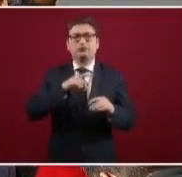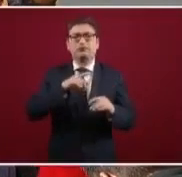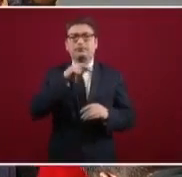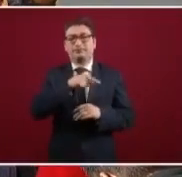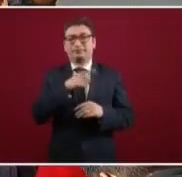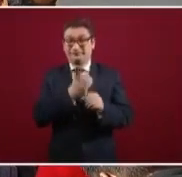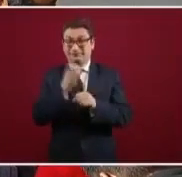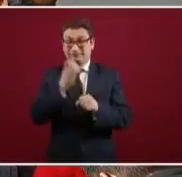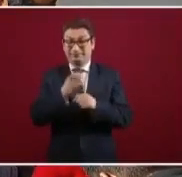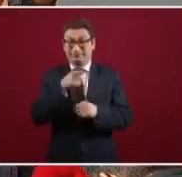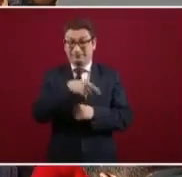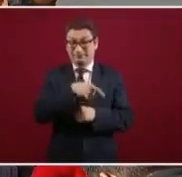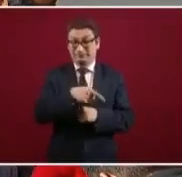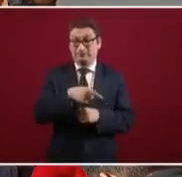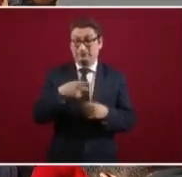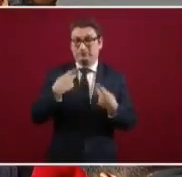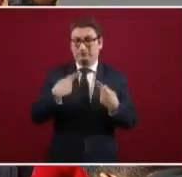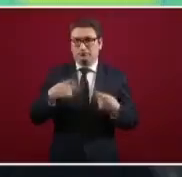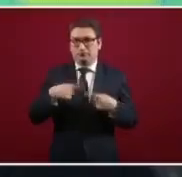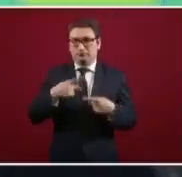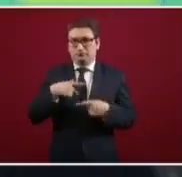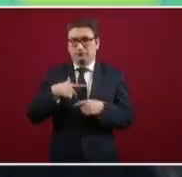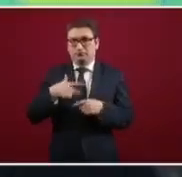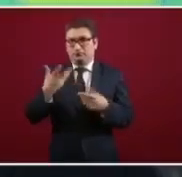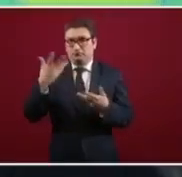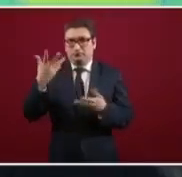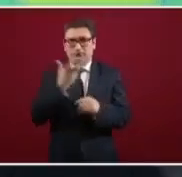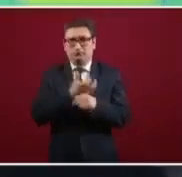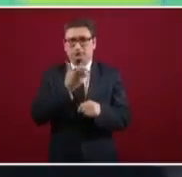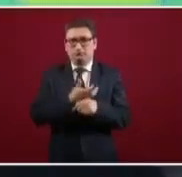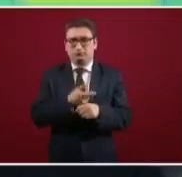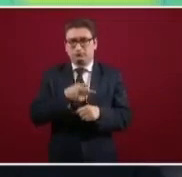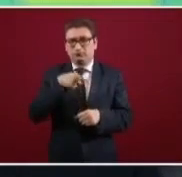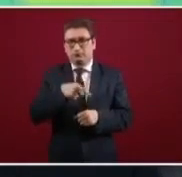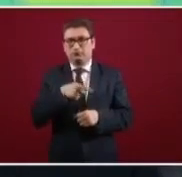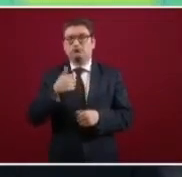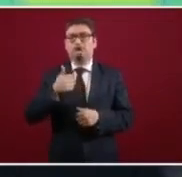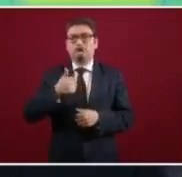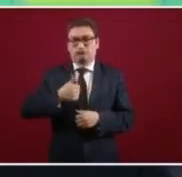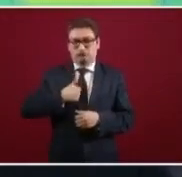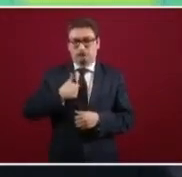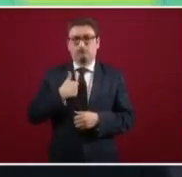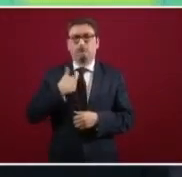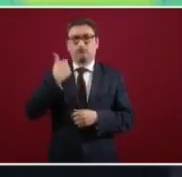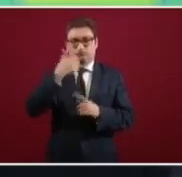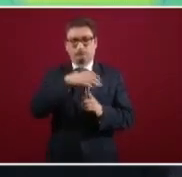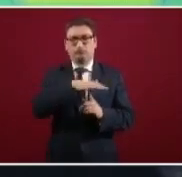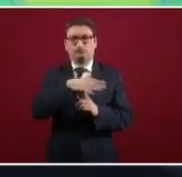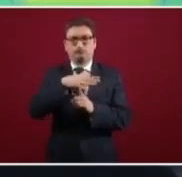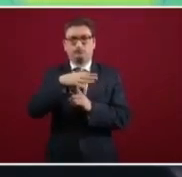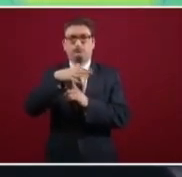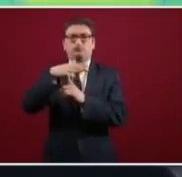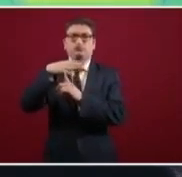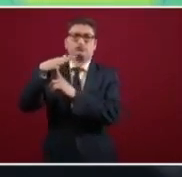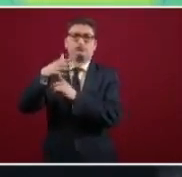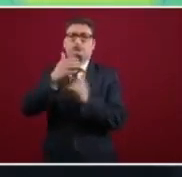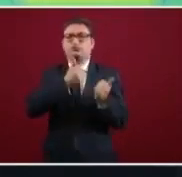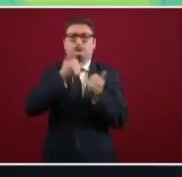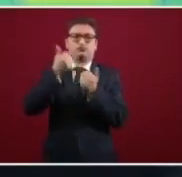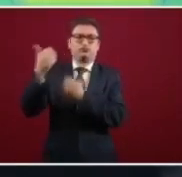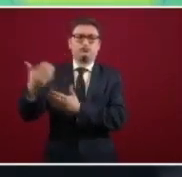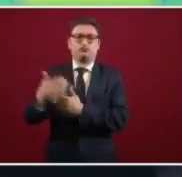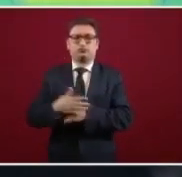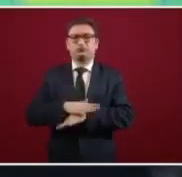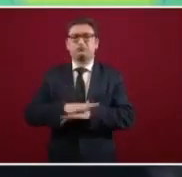el estado había personal de eeuu se aprovechó que estaba el helicóptero ahí para llevar a esta gente